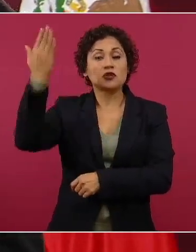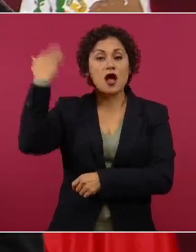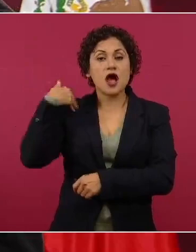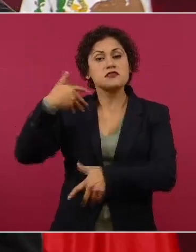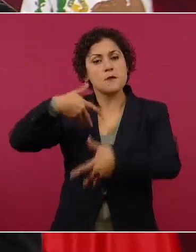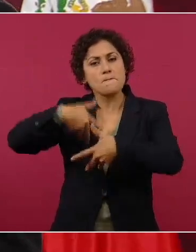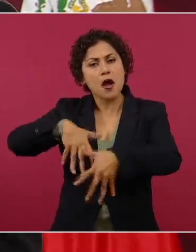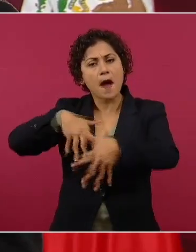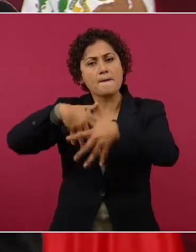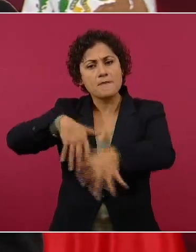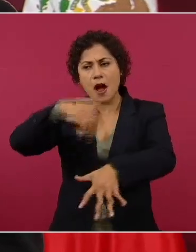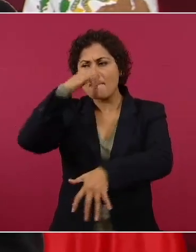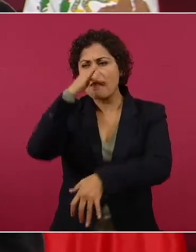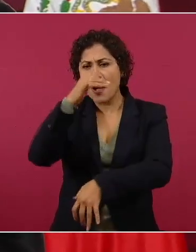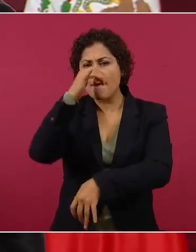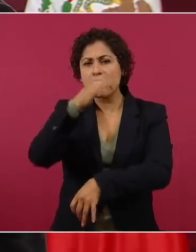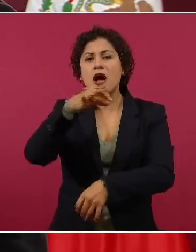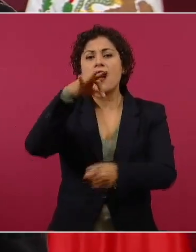electoral,